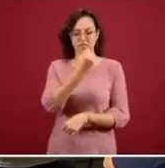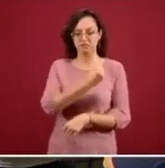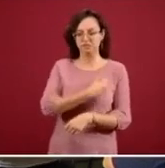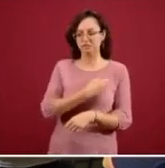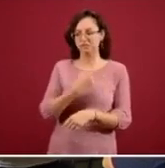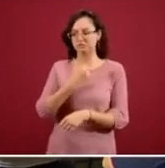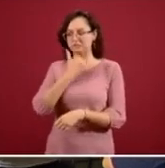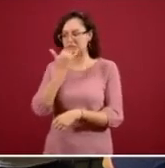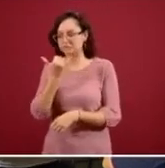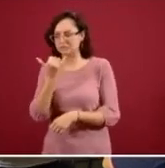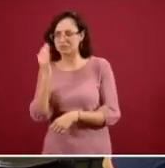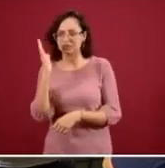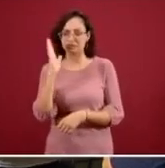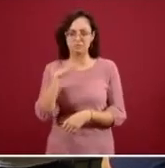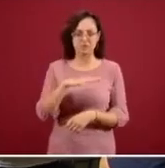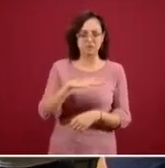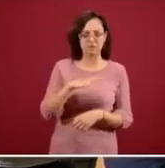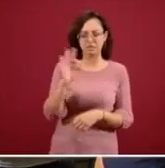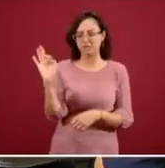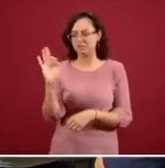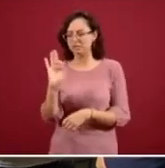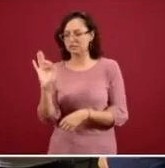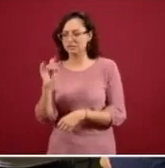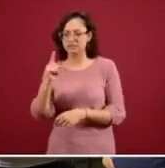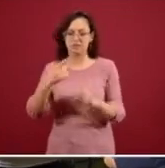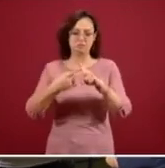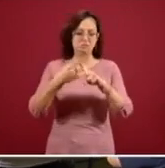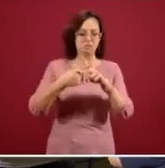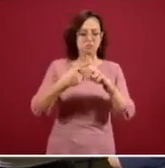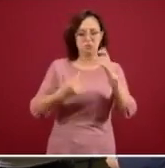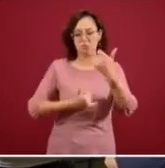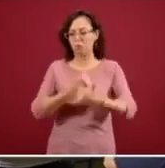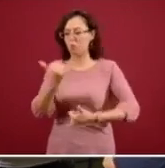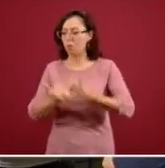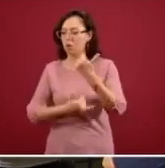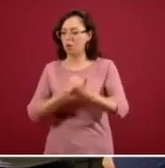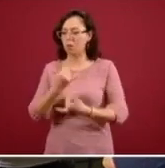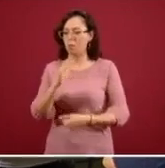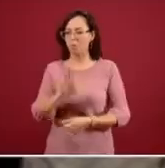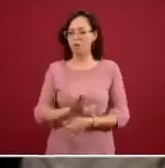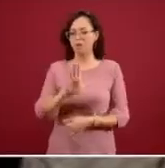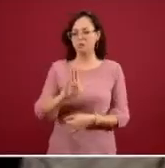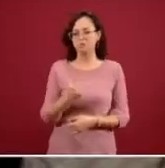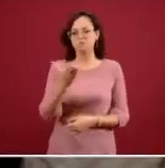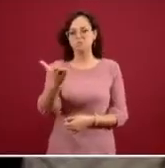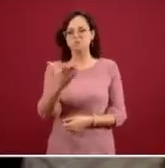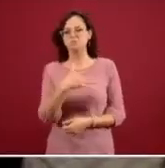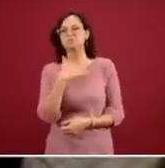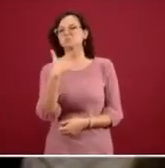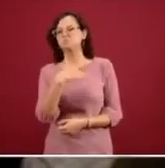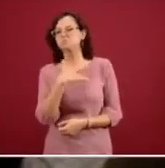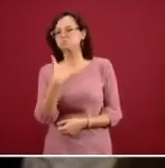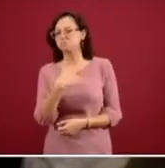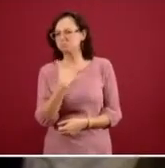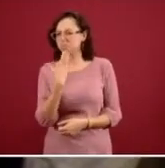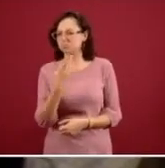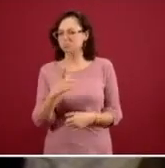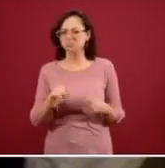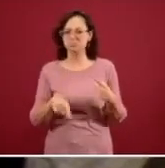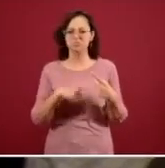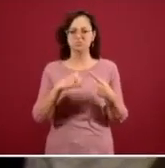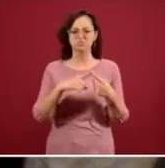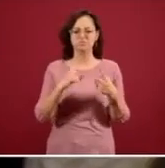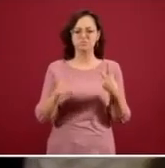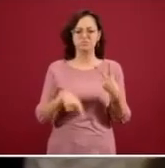aquellos quienes aseguran que se está jugando con las cifras. ¿Qué reflexión le merece esto? Y lo otro, doctor,